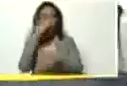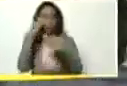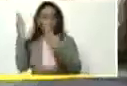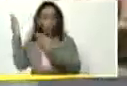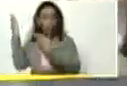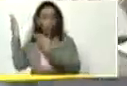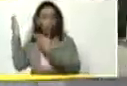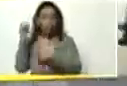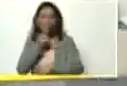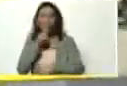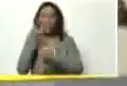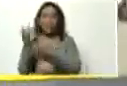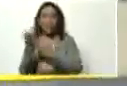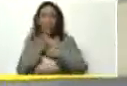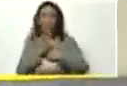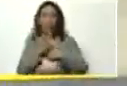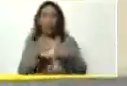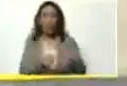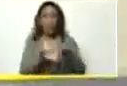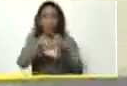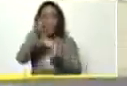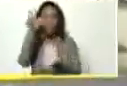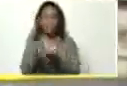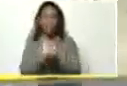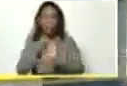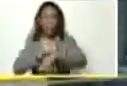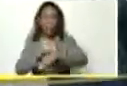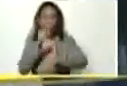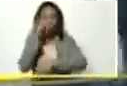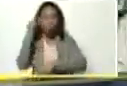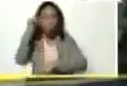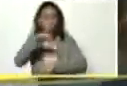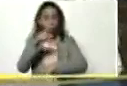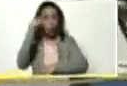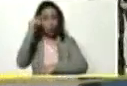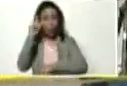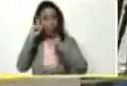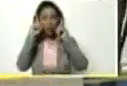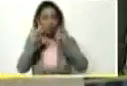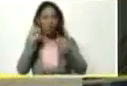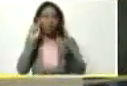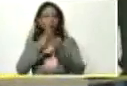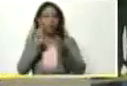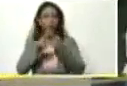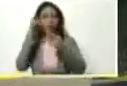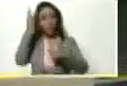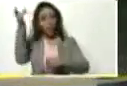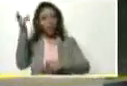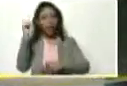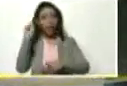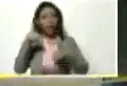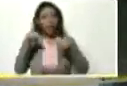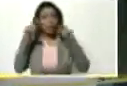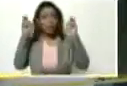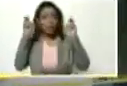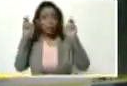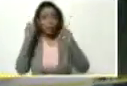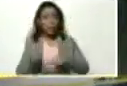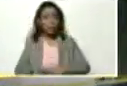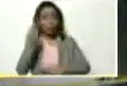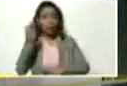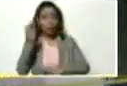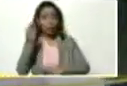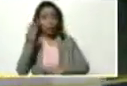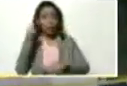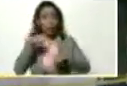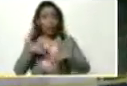Quienes reciben el título como médicos y médicas el día de hoy son profesionales con conocimientos, con una concepción crítica y